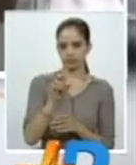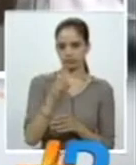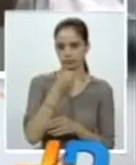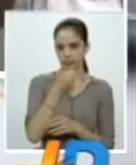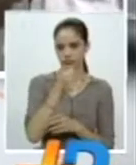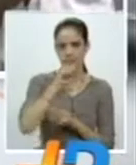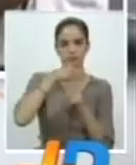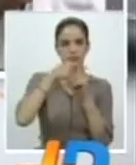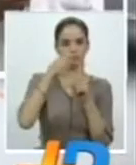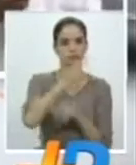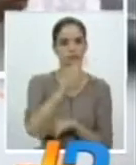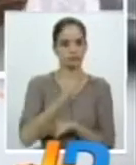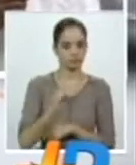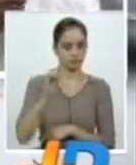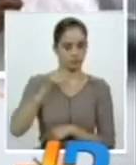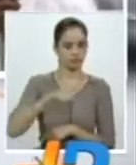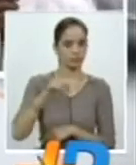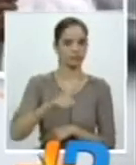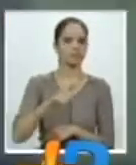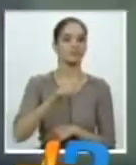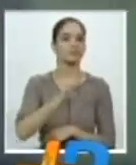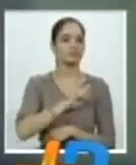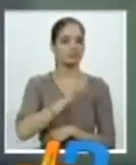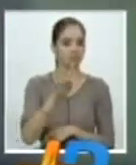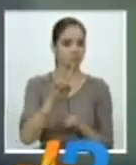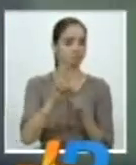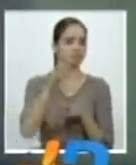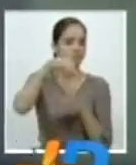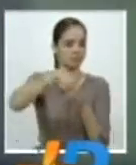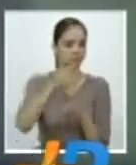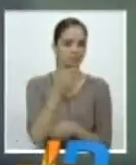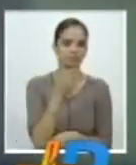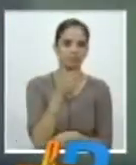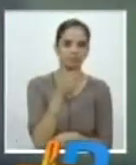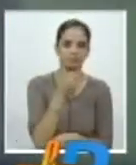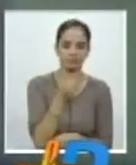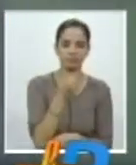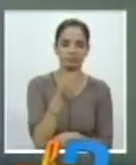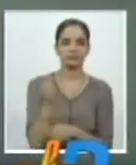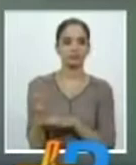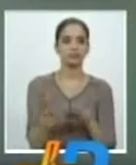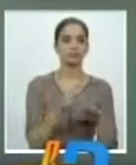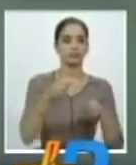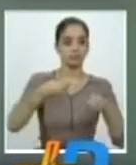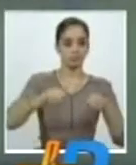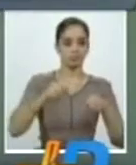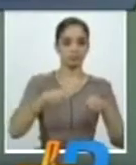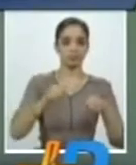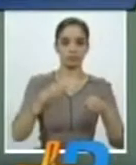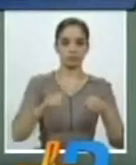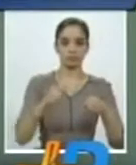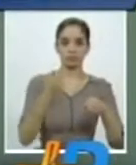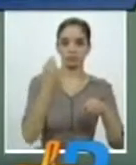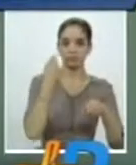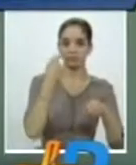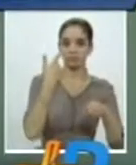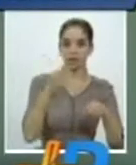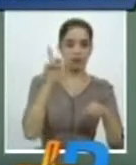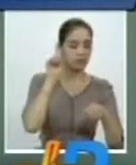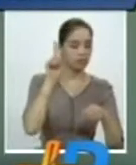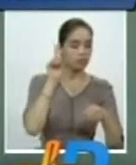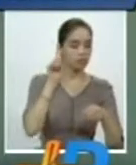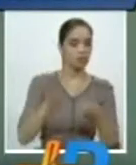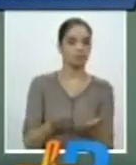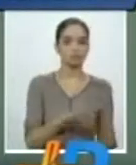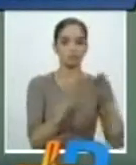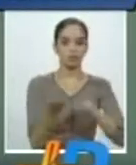Más Pacífico, donde la región es noticia. Gustavo, gracias. Y un motociclista en aparente estado de embriaguez murió al estrellarse contra una señal